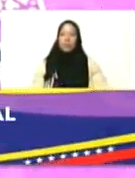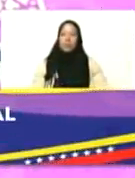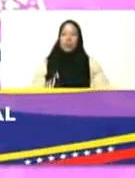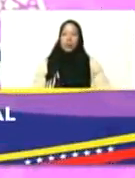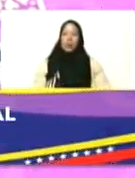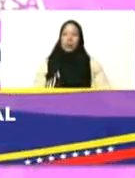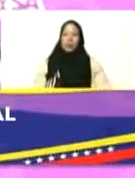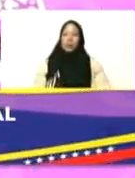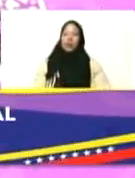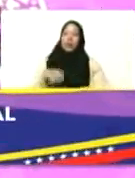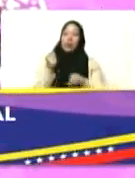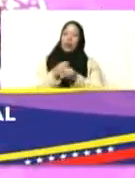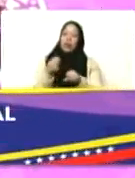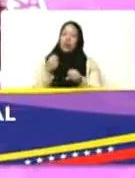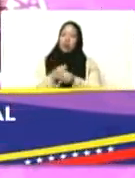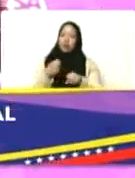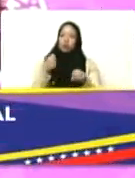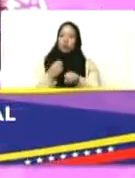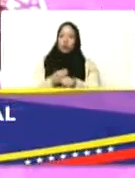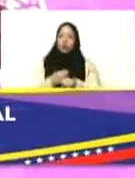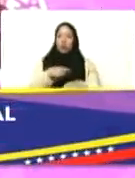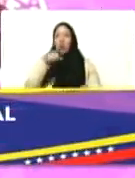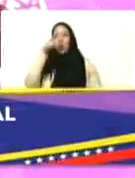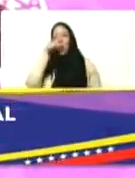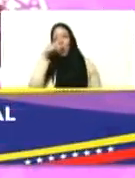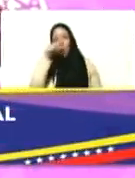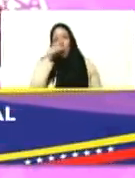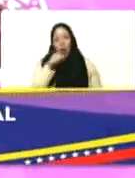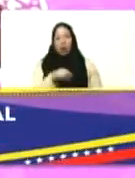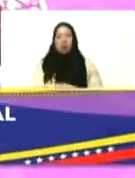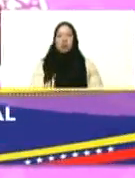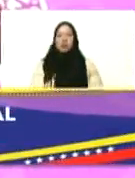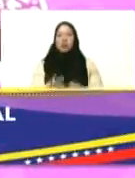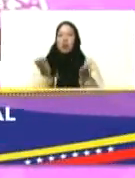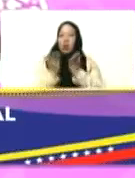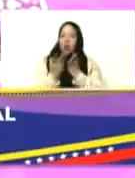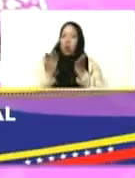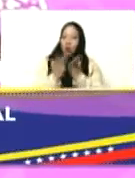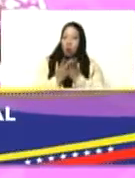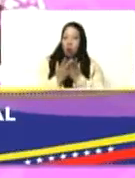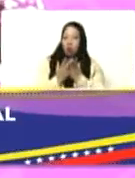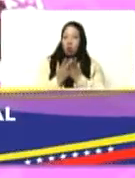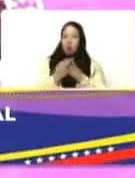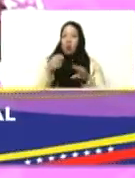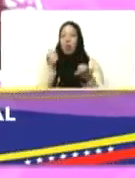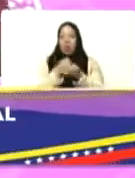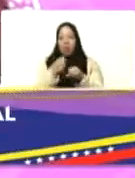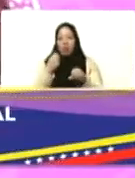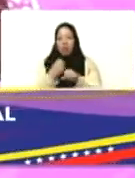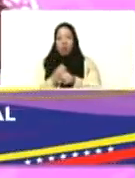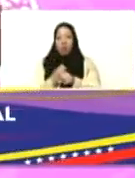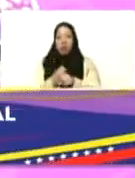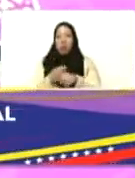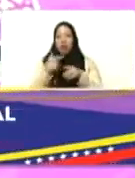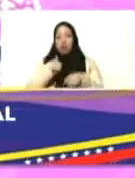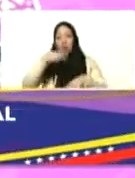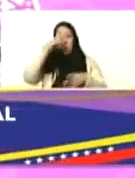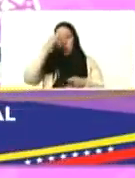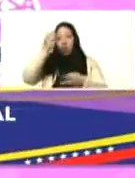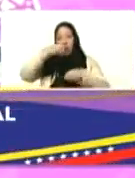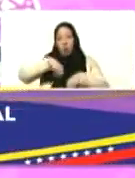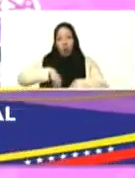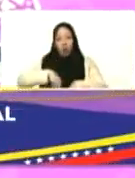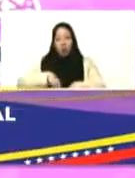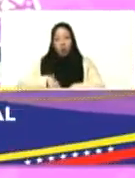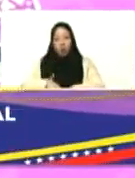En el trabajo, en el hogar, en la escuela y en el trabajo. Estoy de acuerdo.